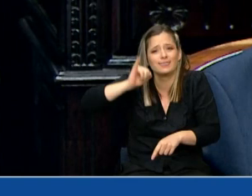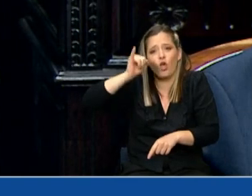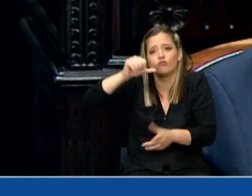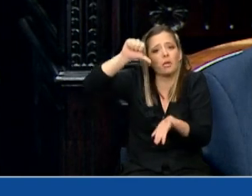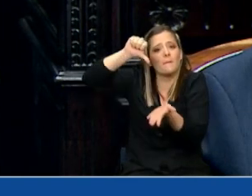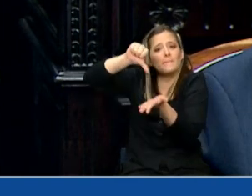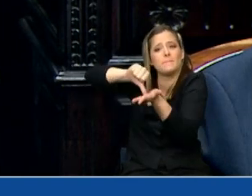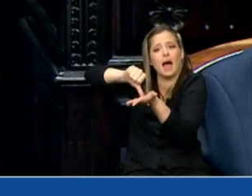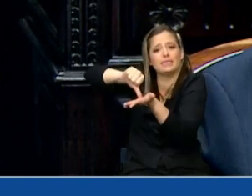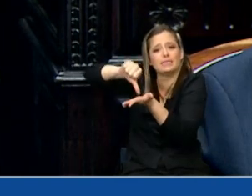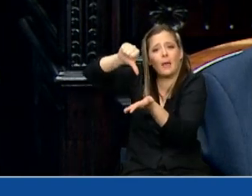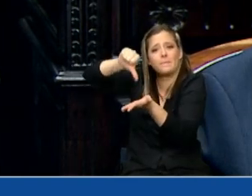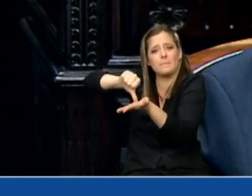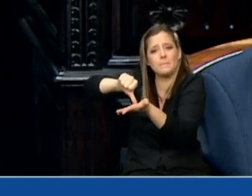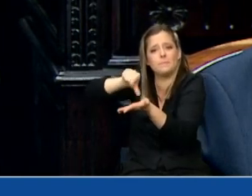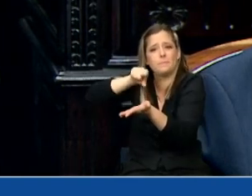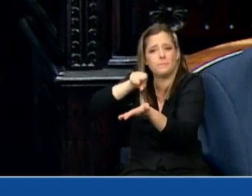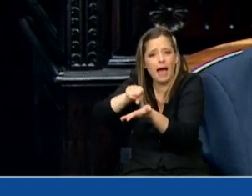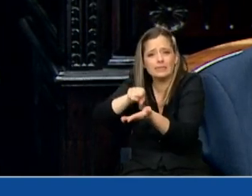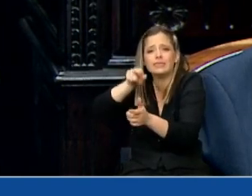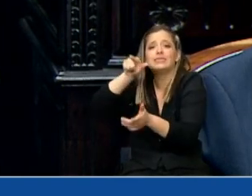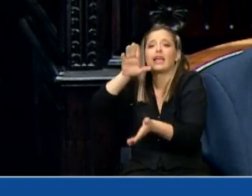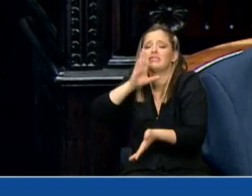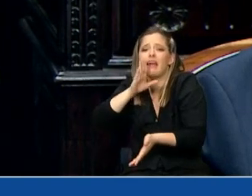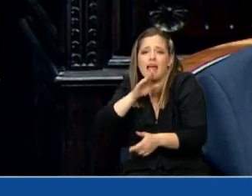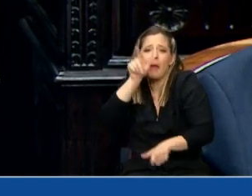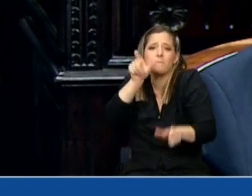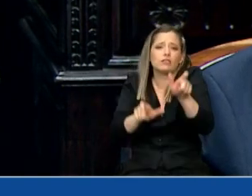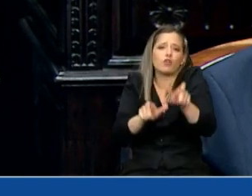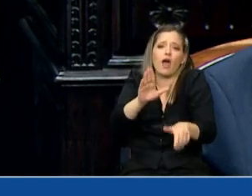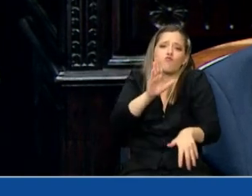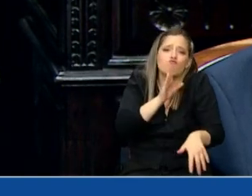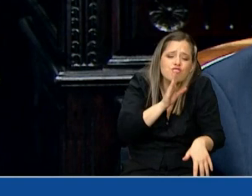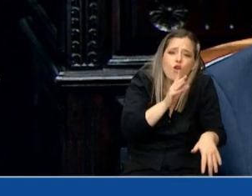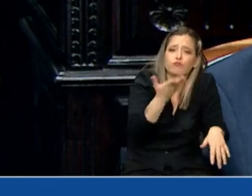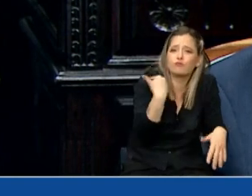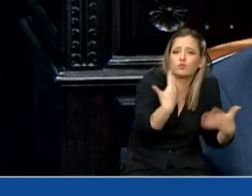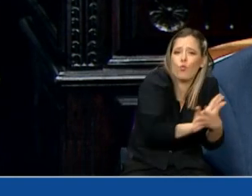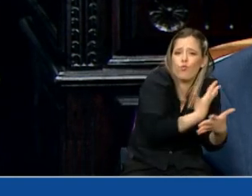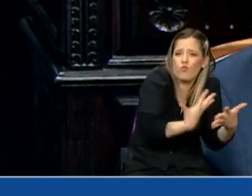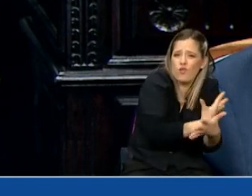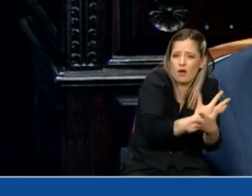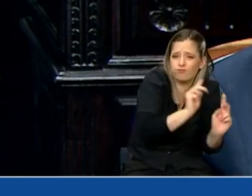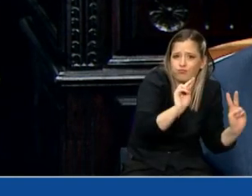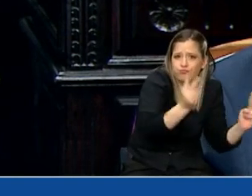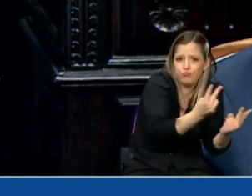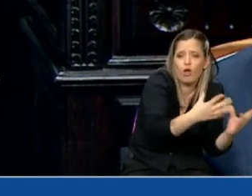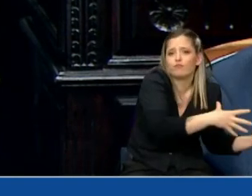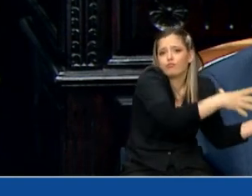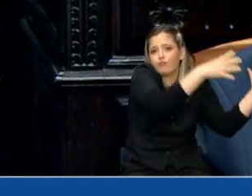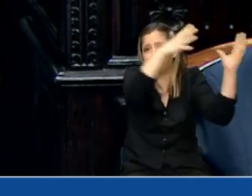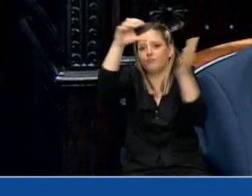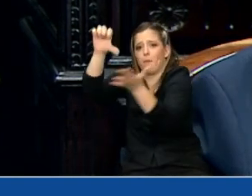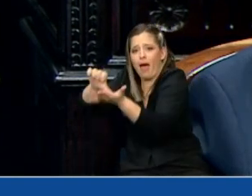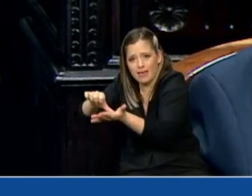país que le dio un hogar a tantos judíos después del Holocausto. que es la única democracia de